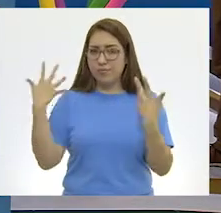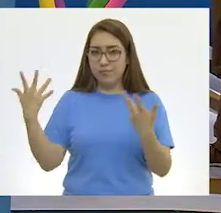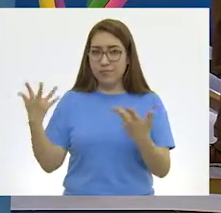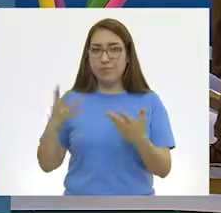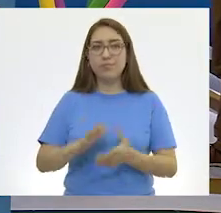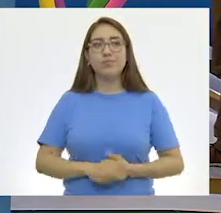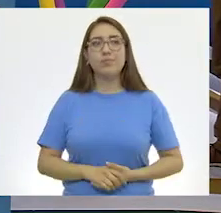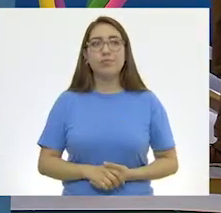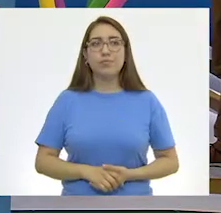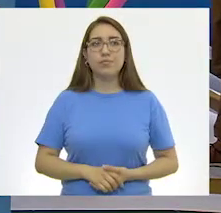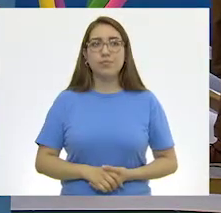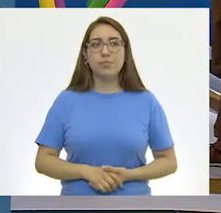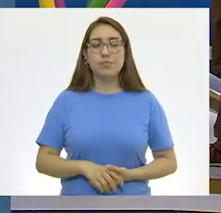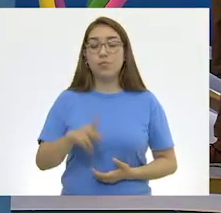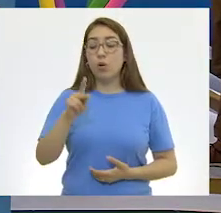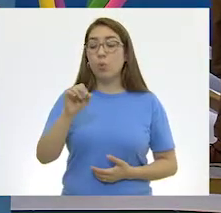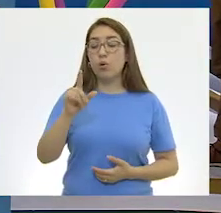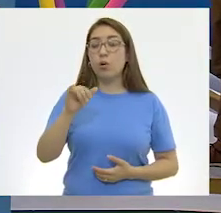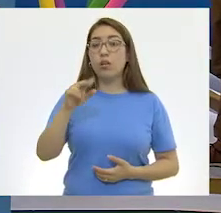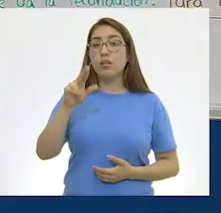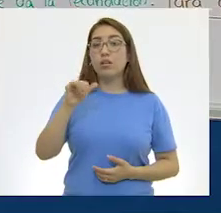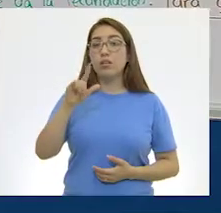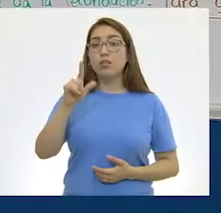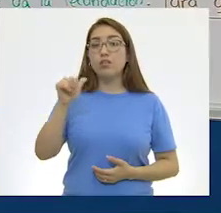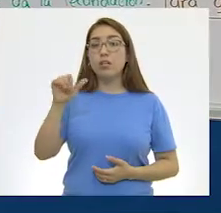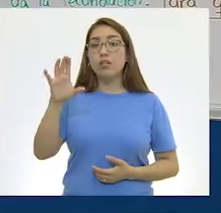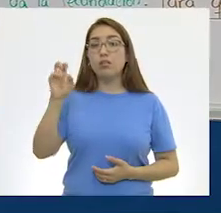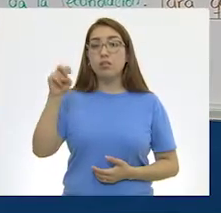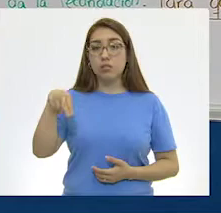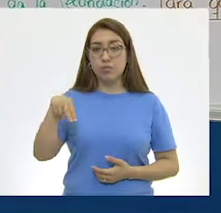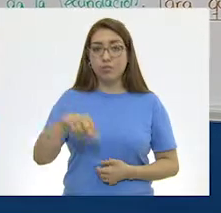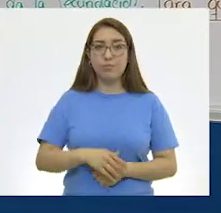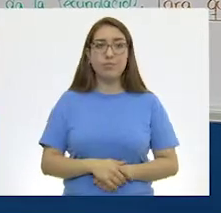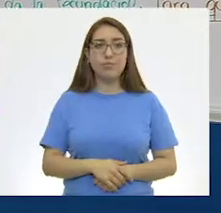de la polinización.